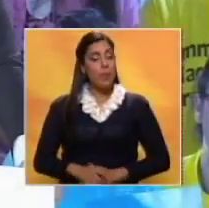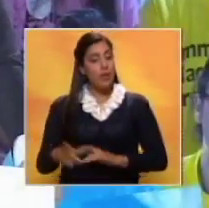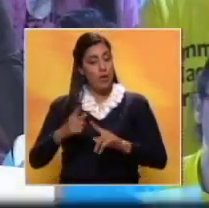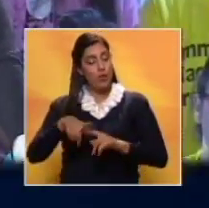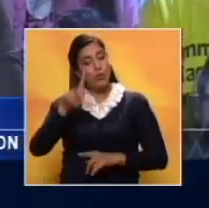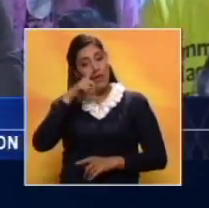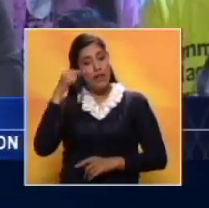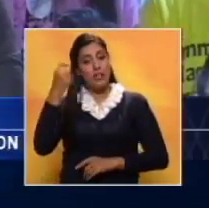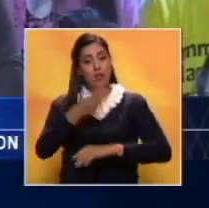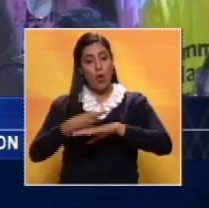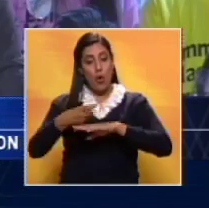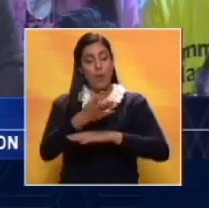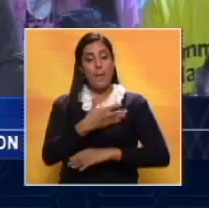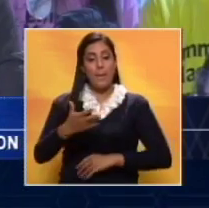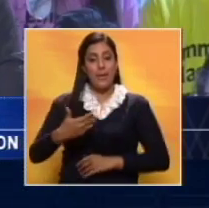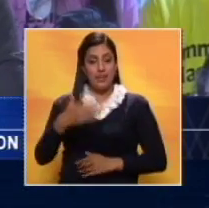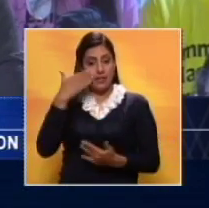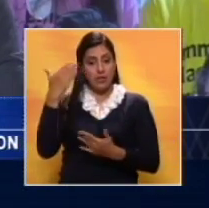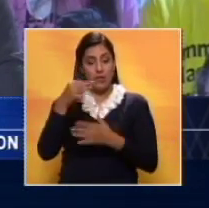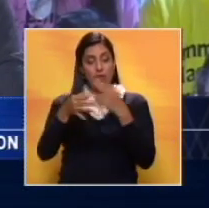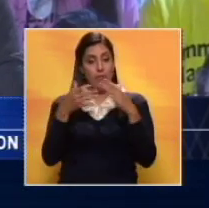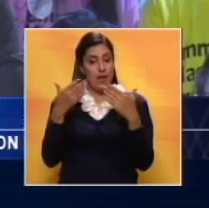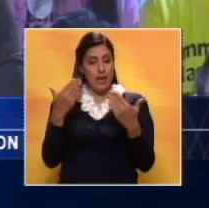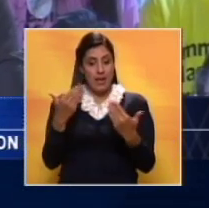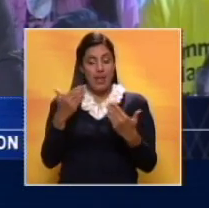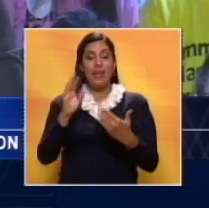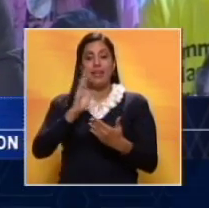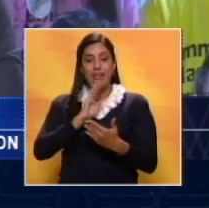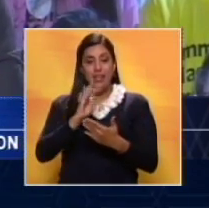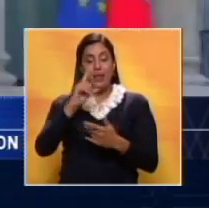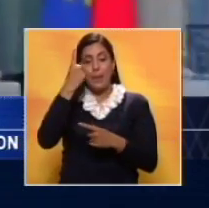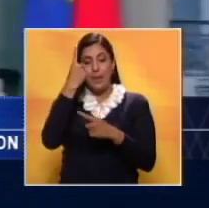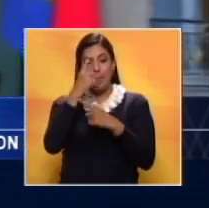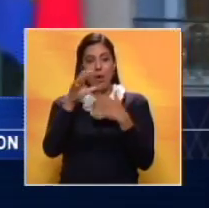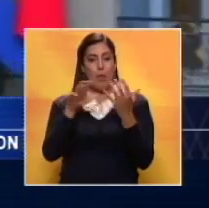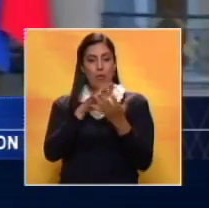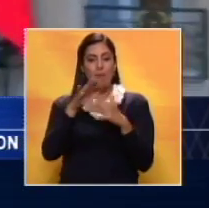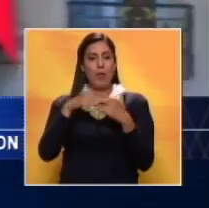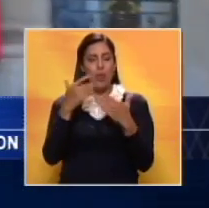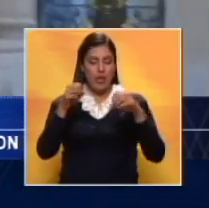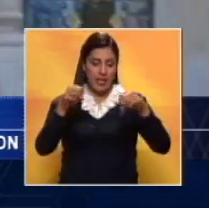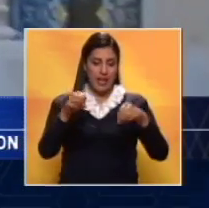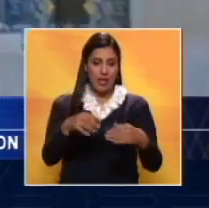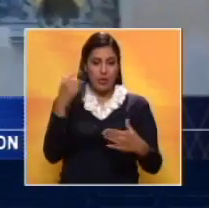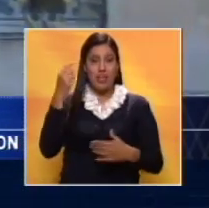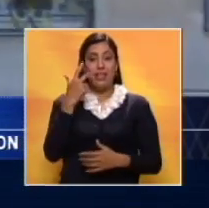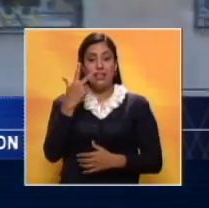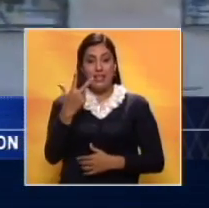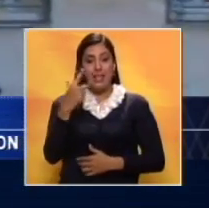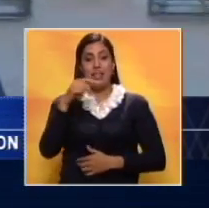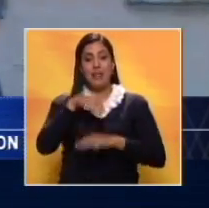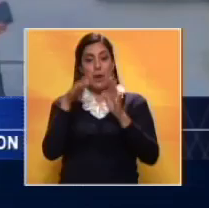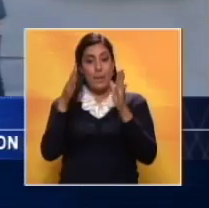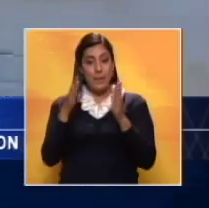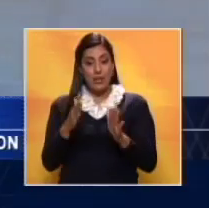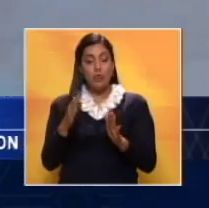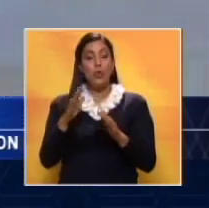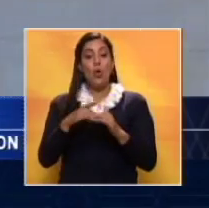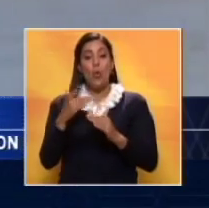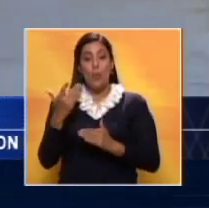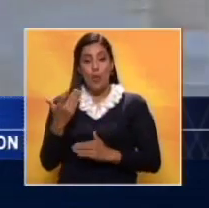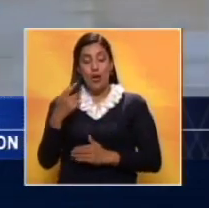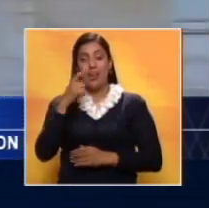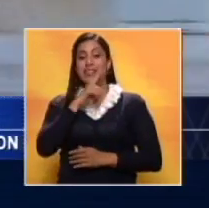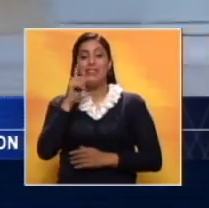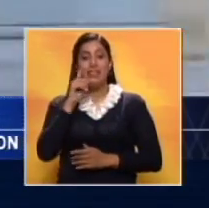En Francia, el gobierno del presidente Emmanuel Macron enfrenta su primera crisis tras la renuncia de 3 de sus ministros. Se trata